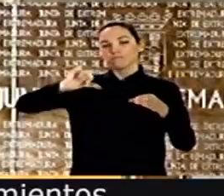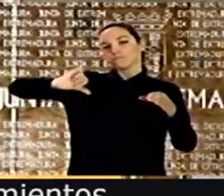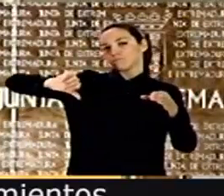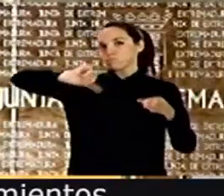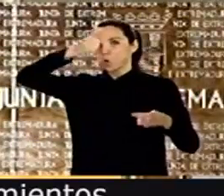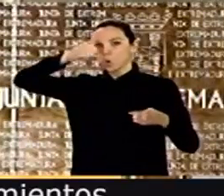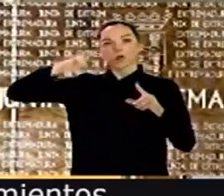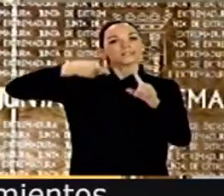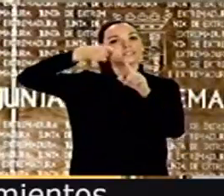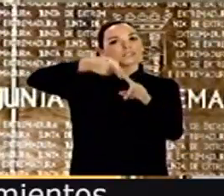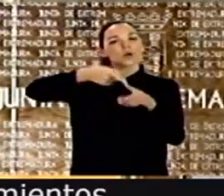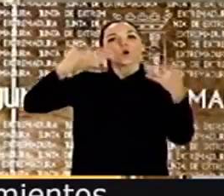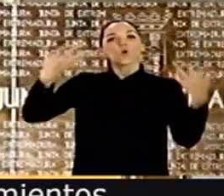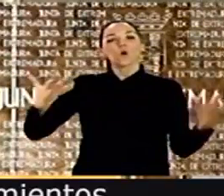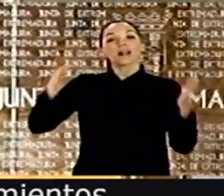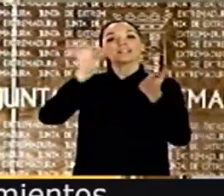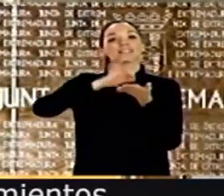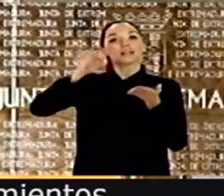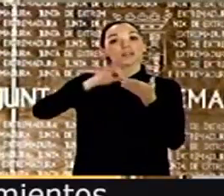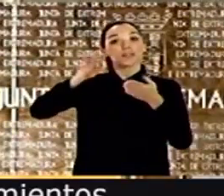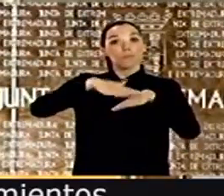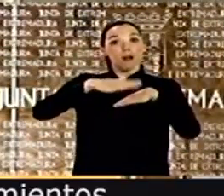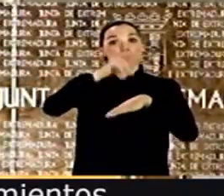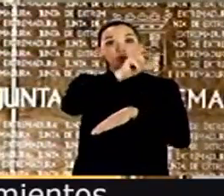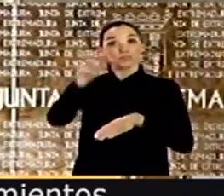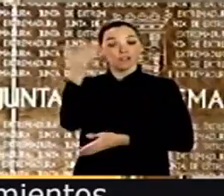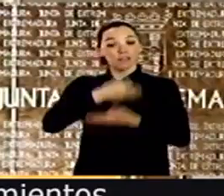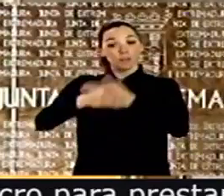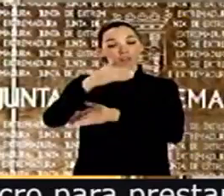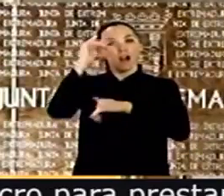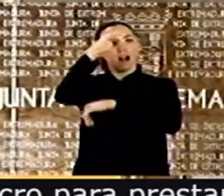para prestar servicios a las personas con discapacidad